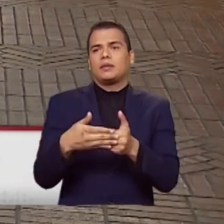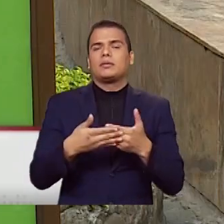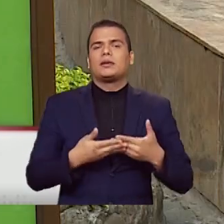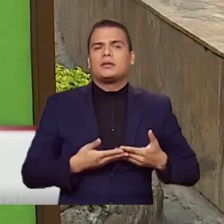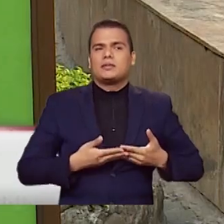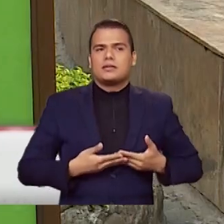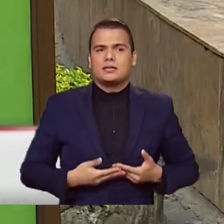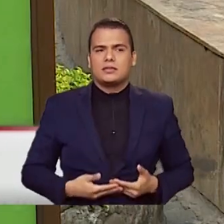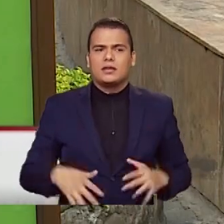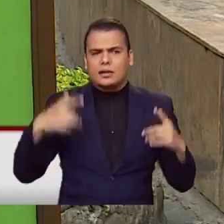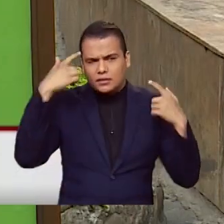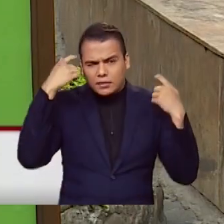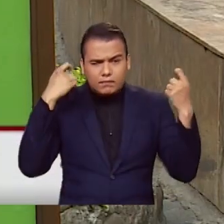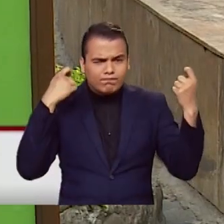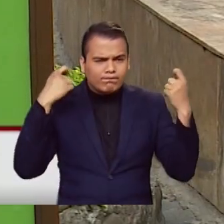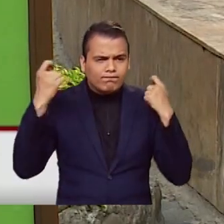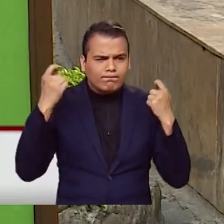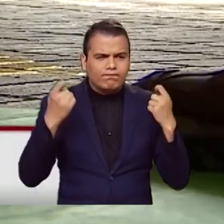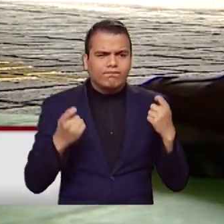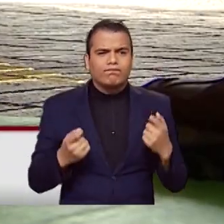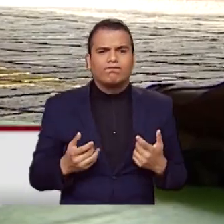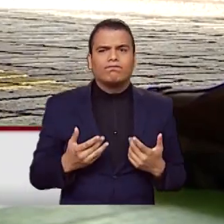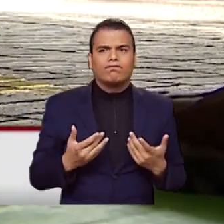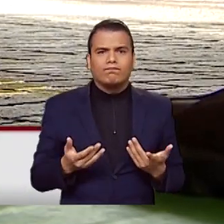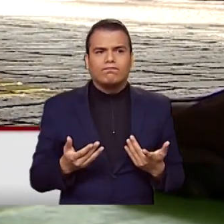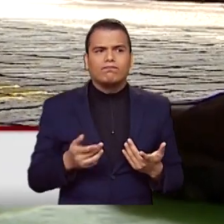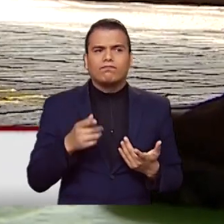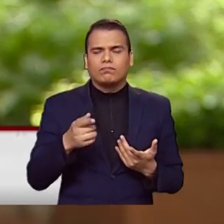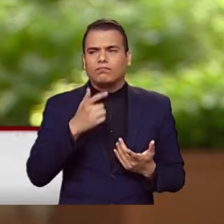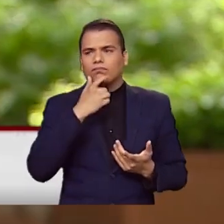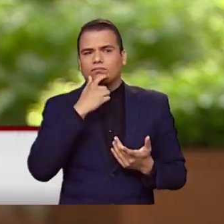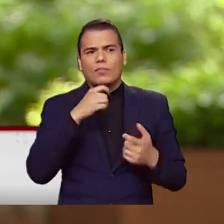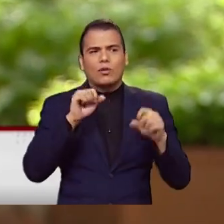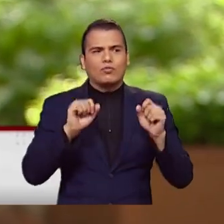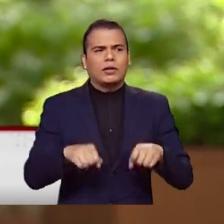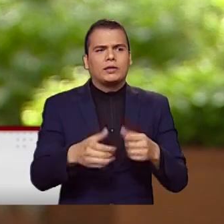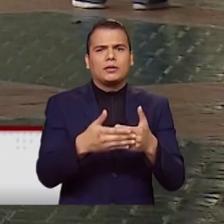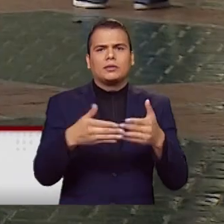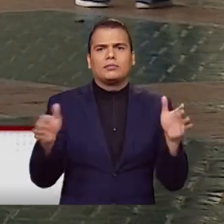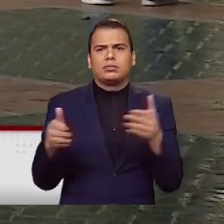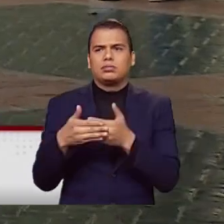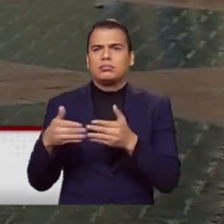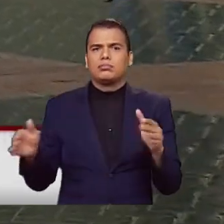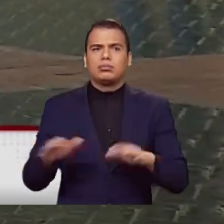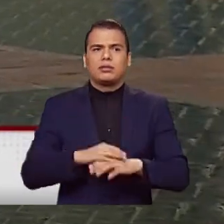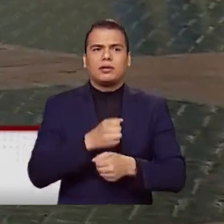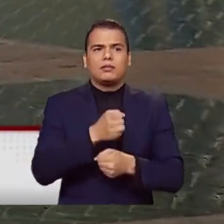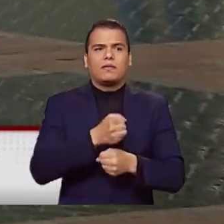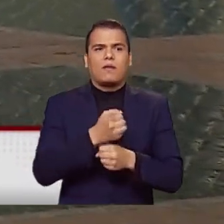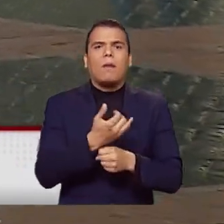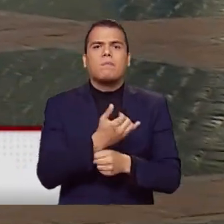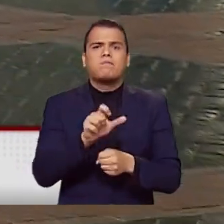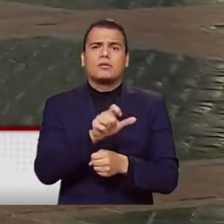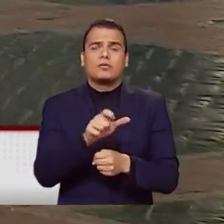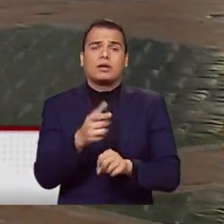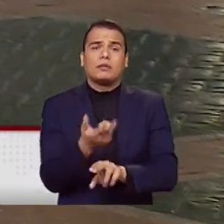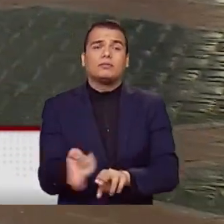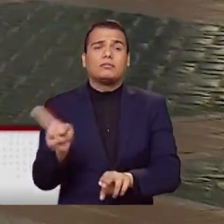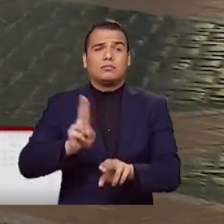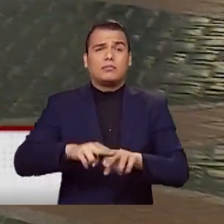para generar estrategias de prevención y control que les permitirá reactivar la economía y el empleo de más de 100.000